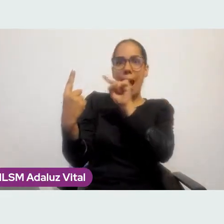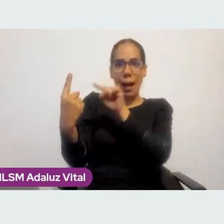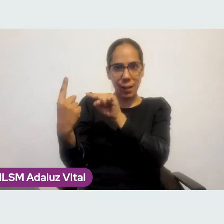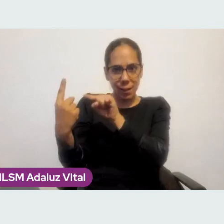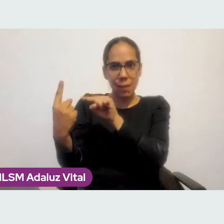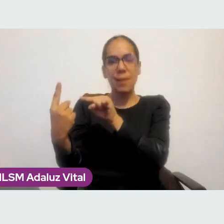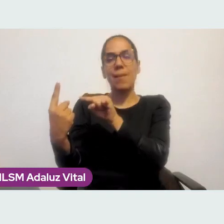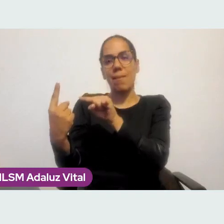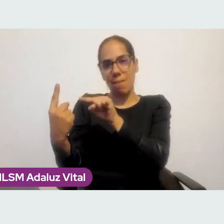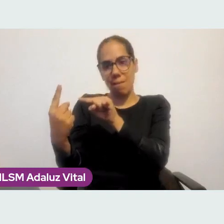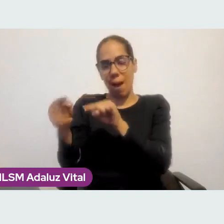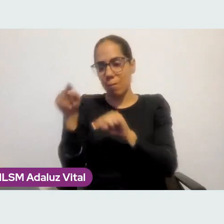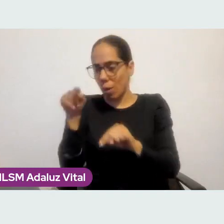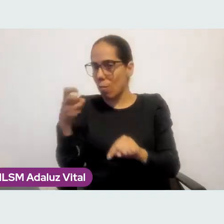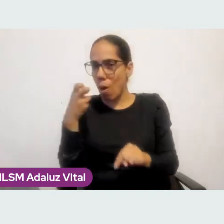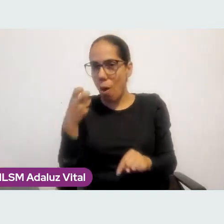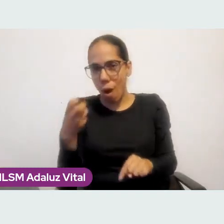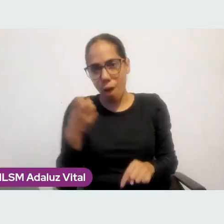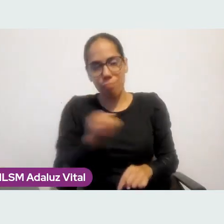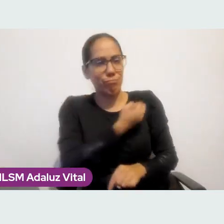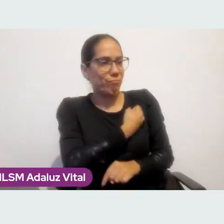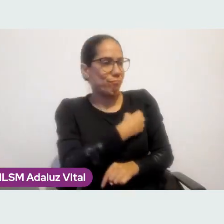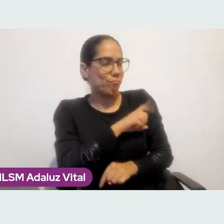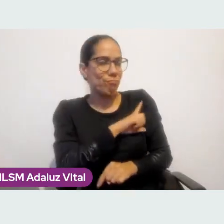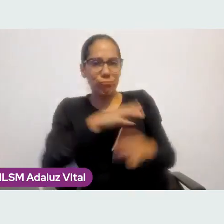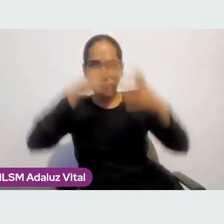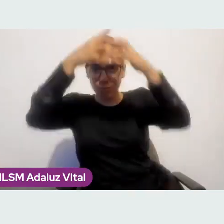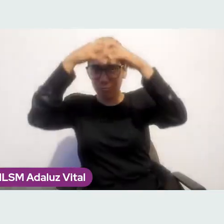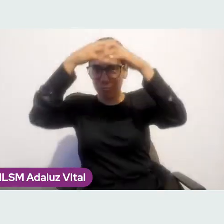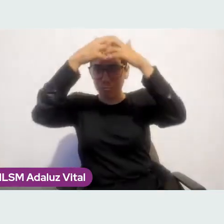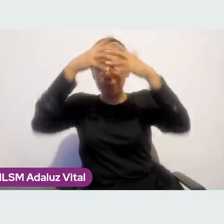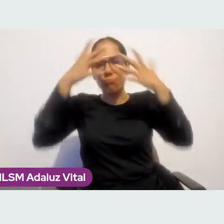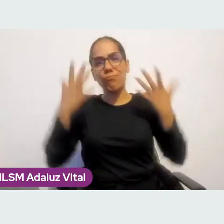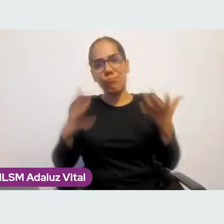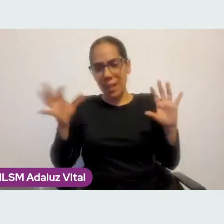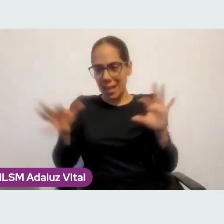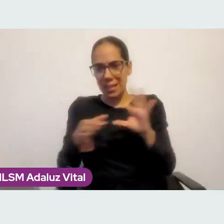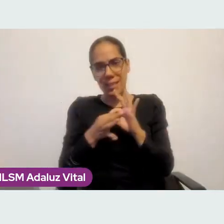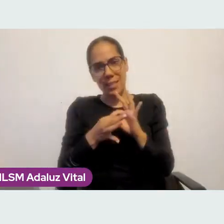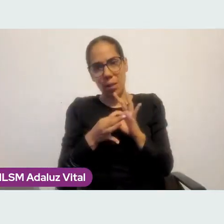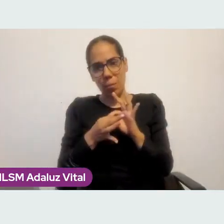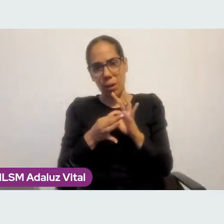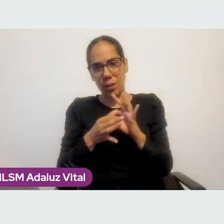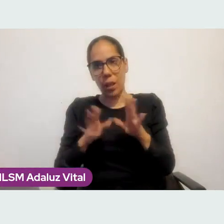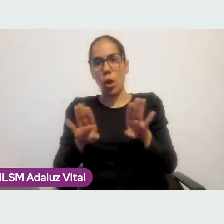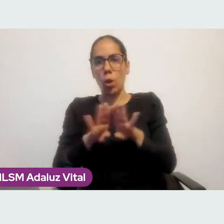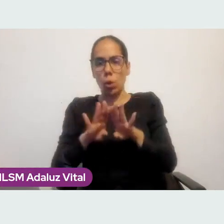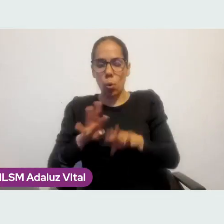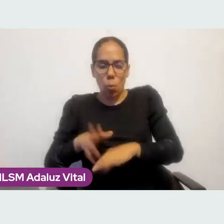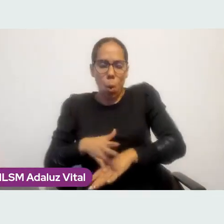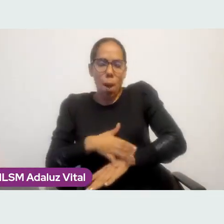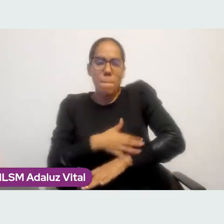mental tiene que ver con esa parte de la salud emocional, ¿no?